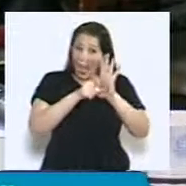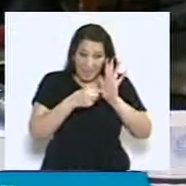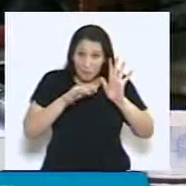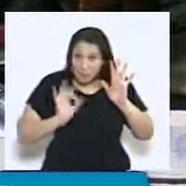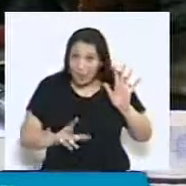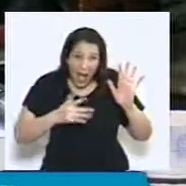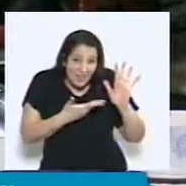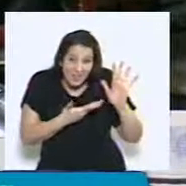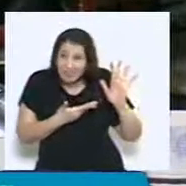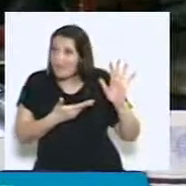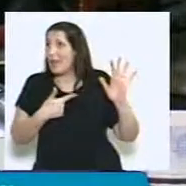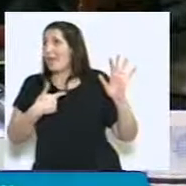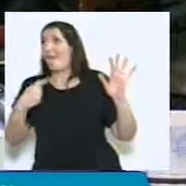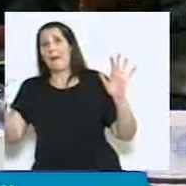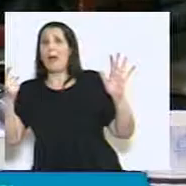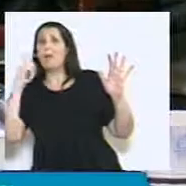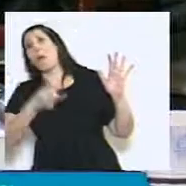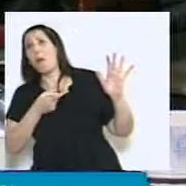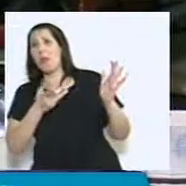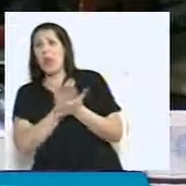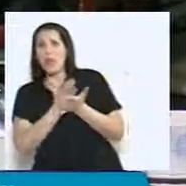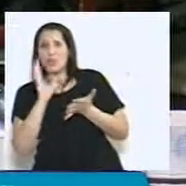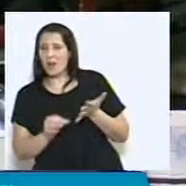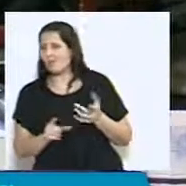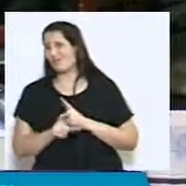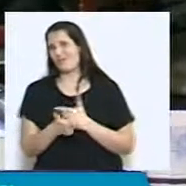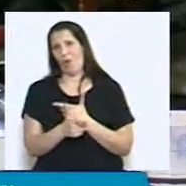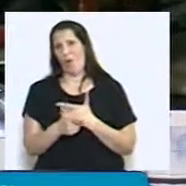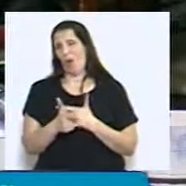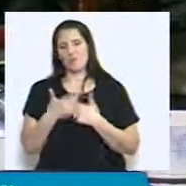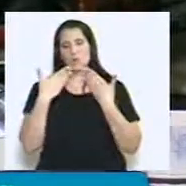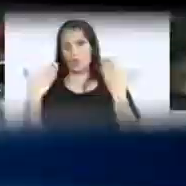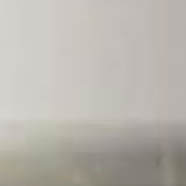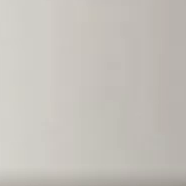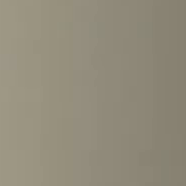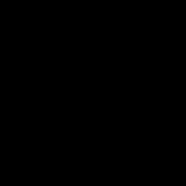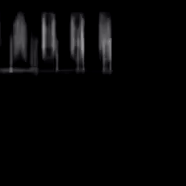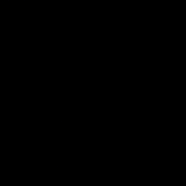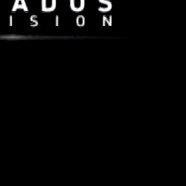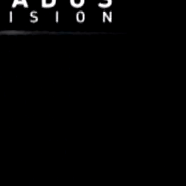imposible demostrar que se vulnera uno solo de los derechos de los trabajadores. Muchas gracias, señora presidenta.